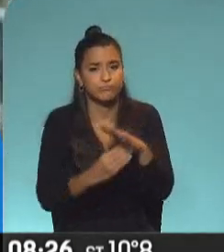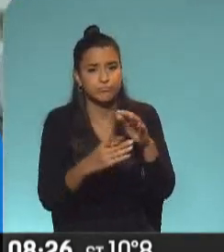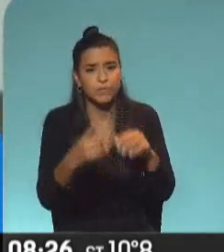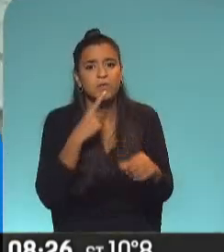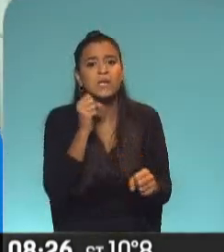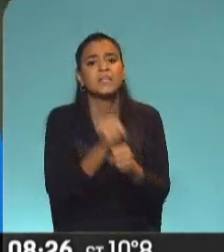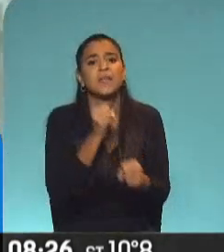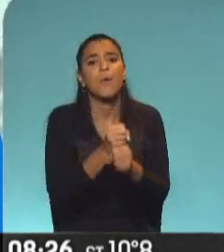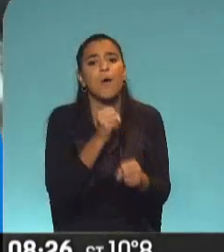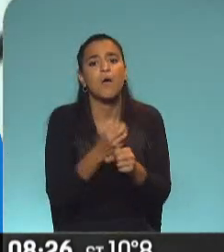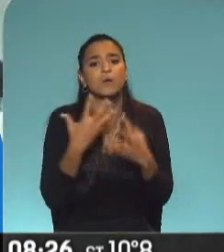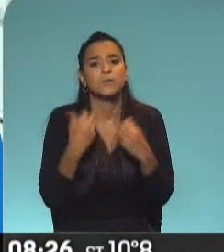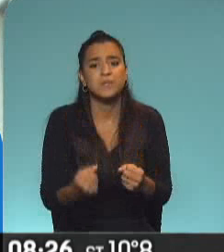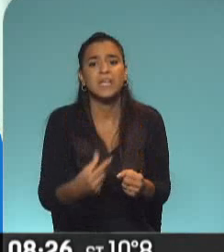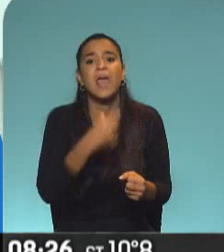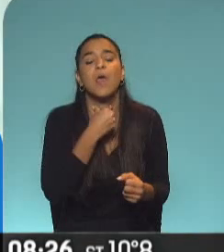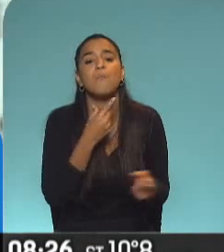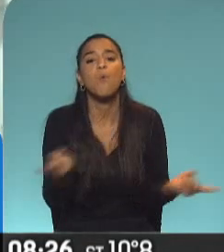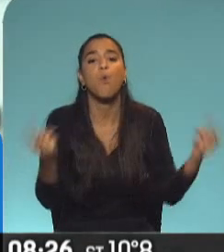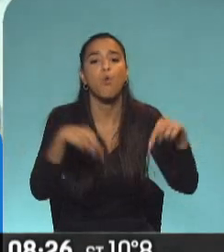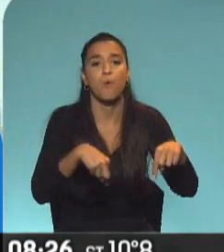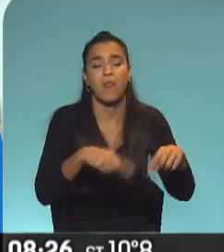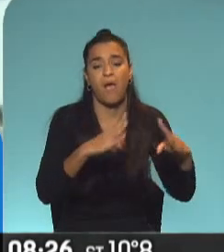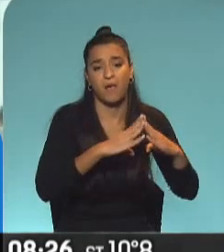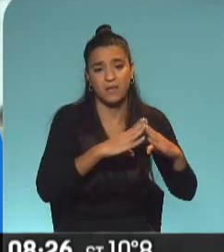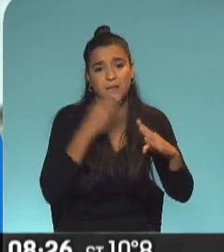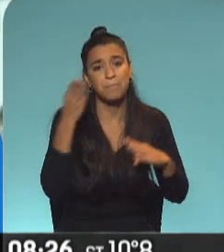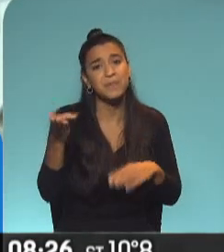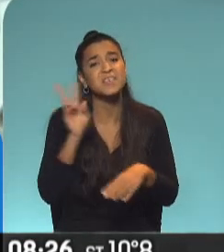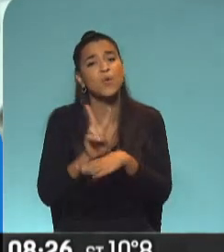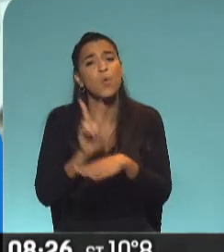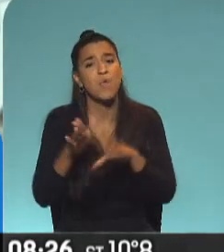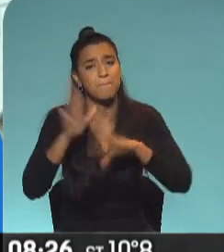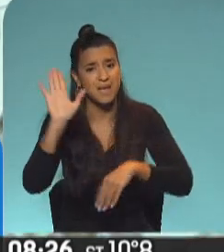trabajadores de la salud queremos volver a casa piden mayor seguridad en su tarea